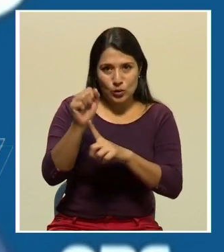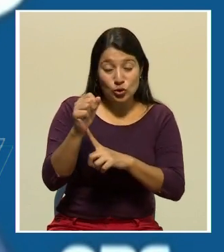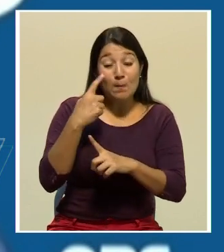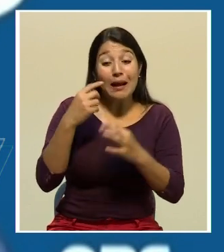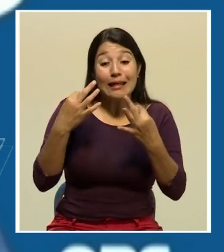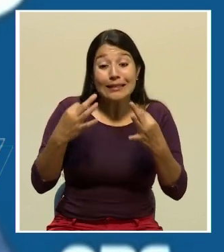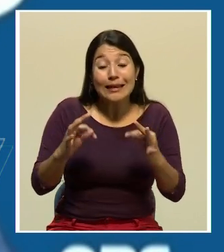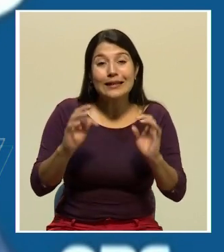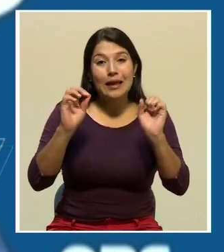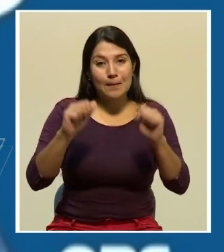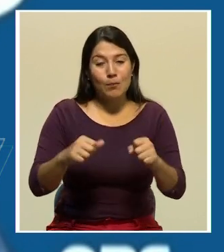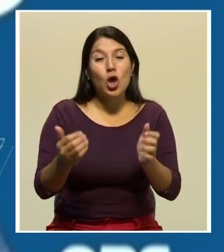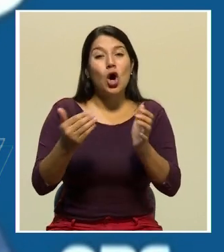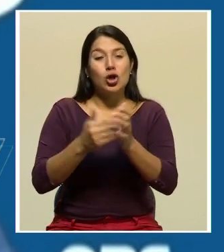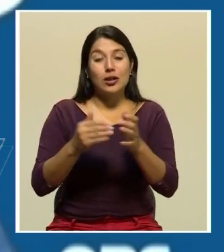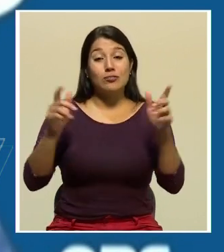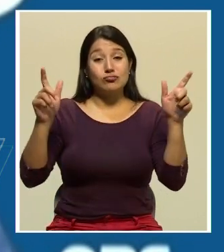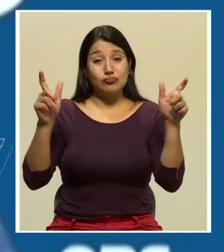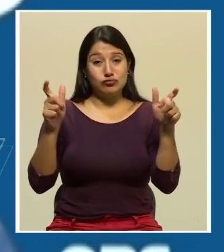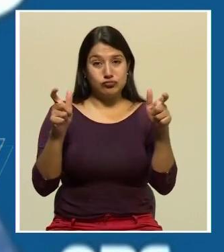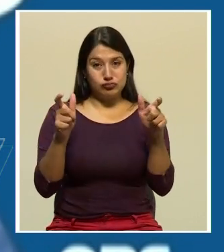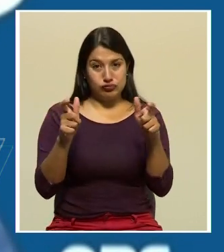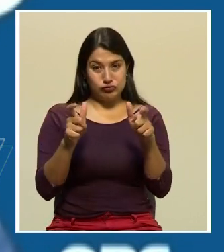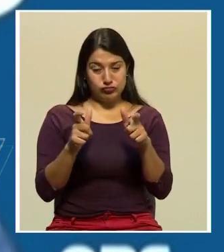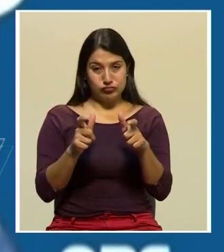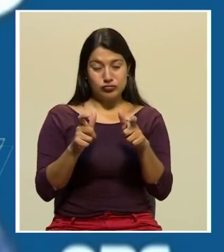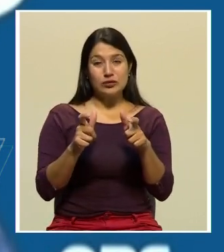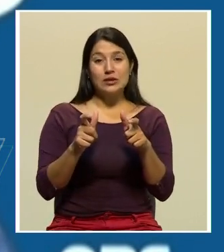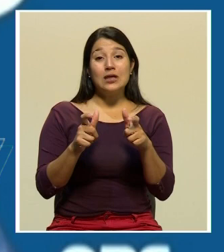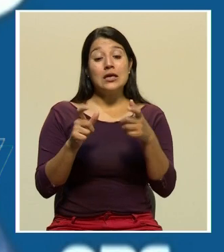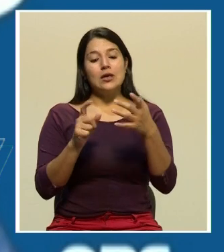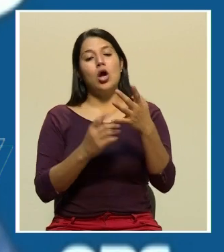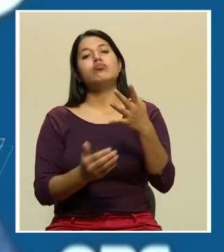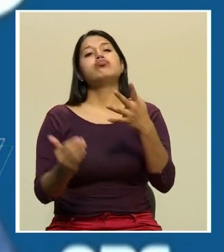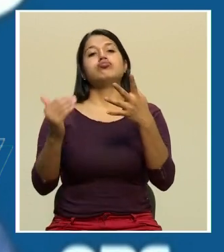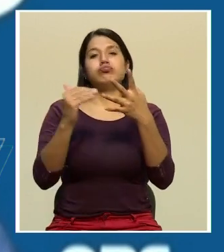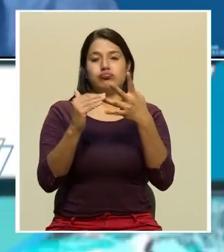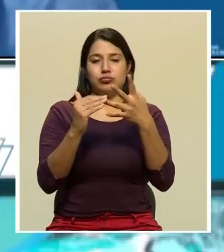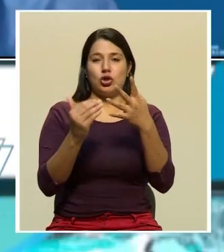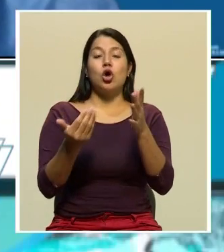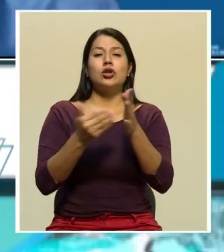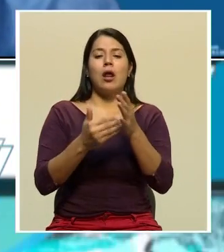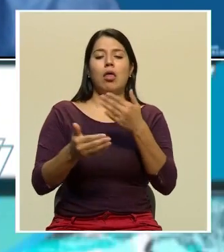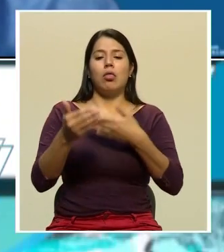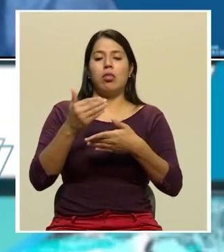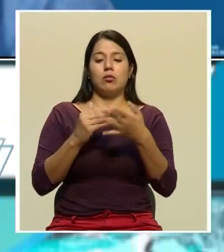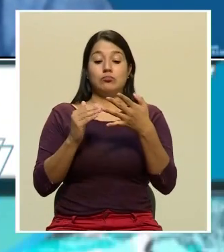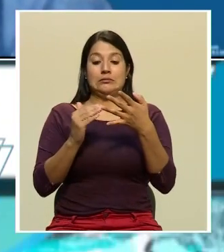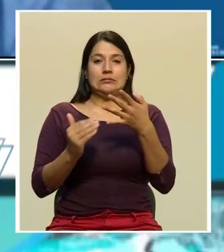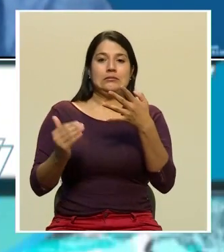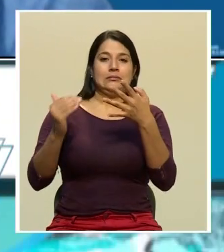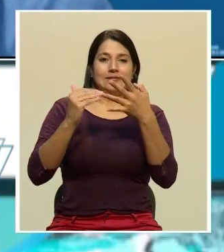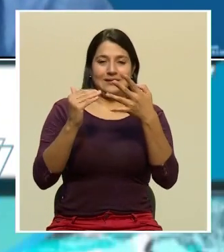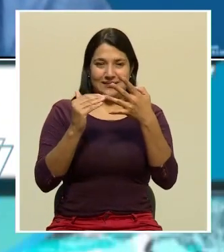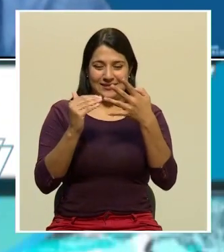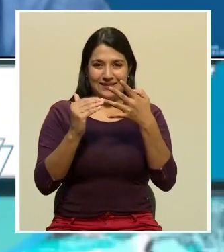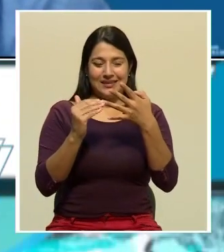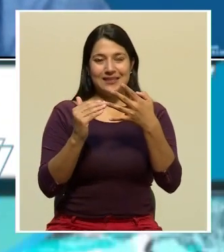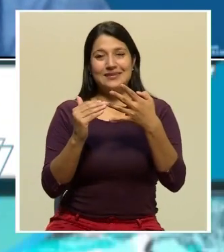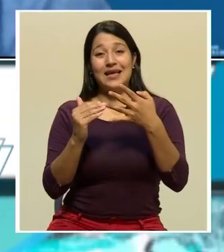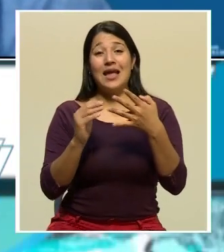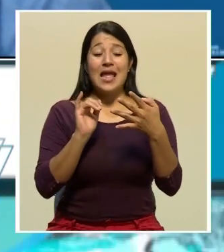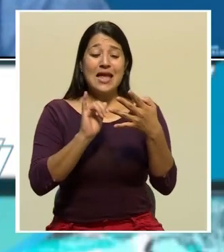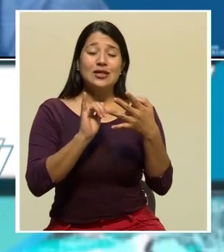revertirla y volver a una transmisión por conglomerados, en donde resultaría mucho más factible poder seguir